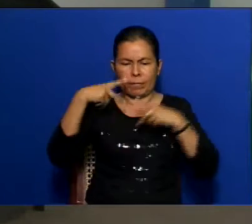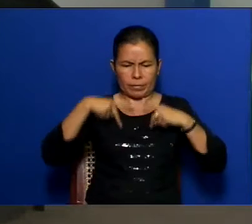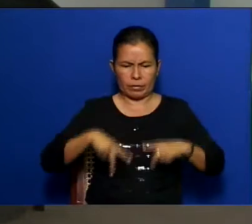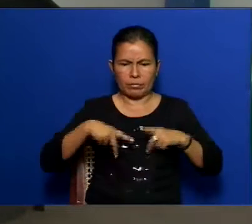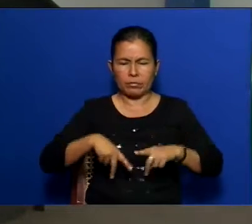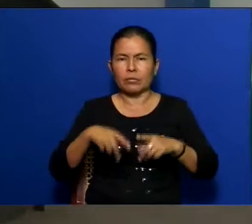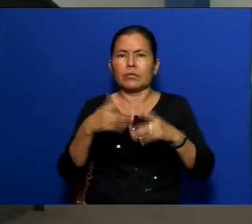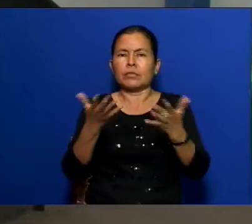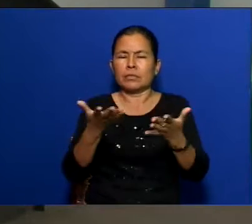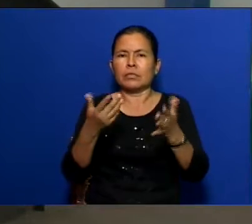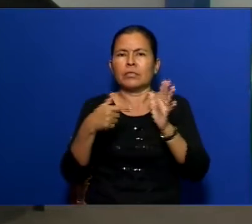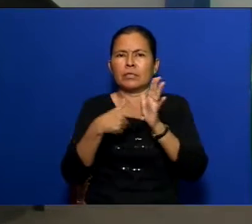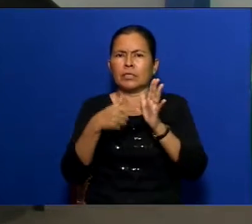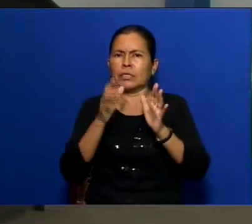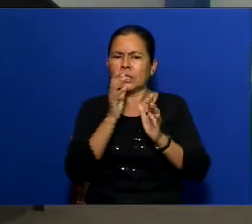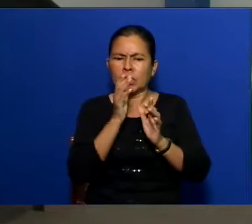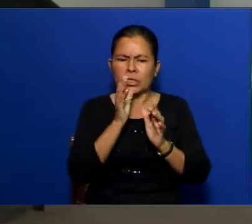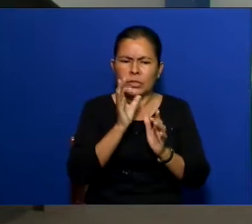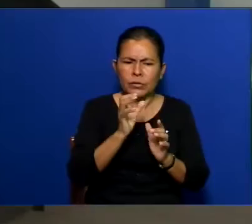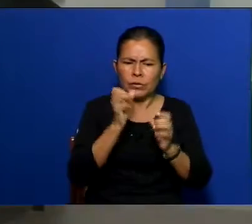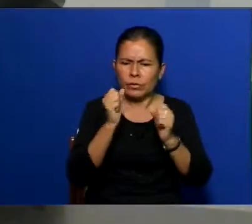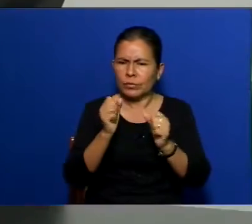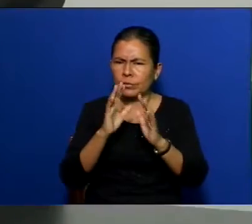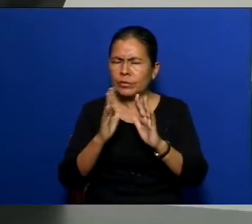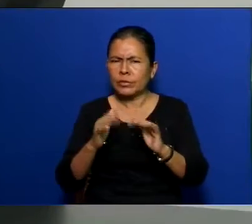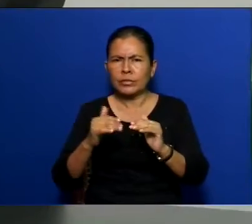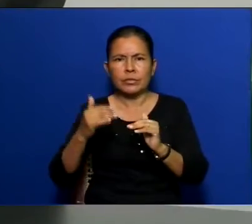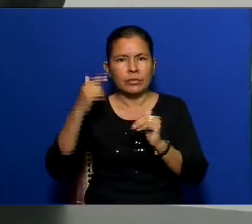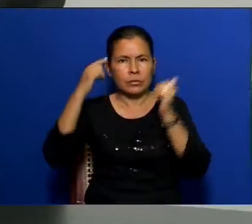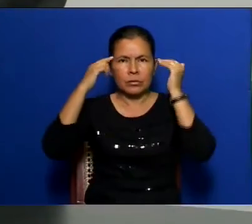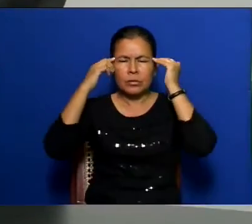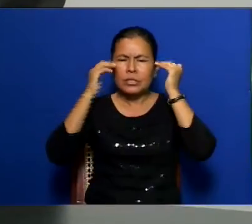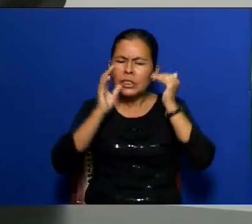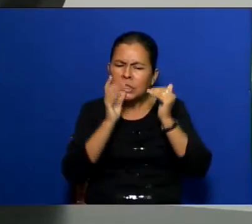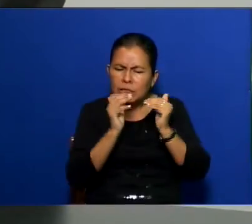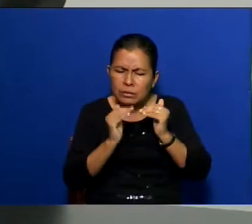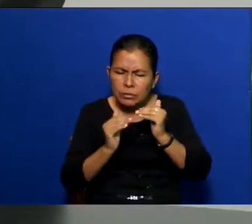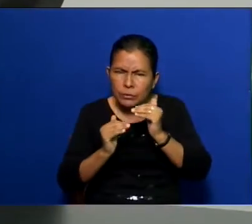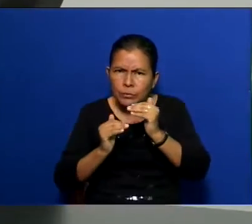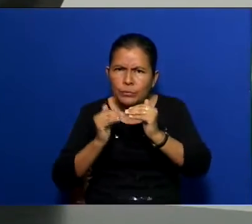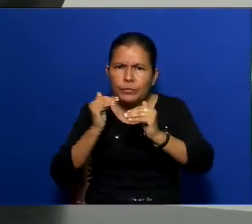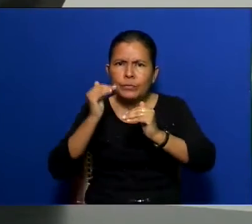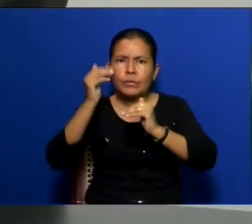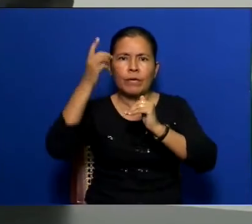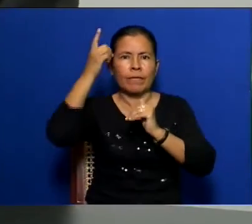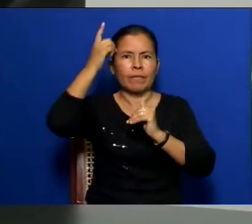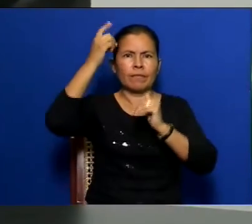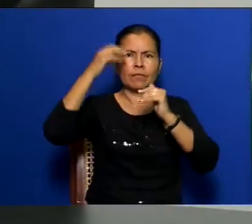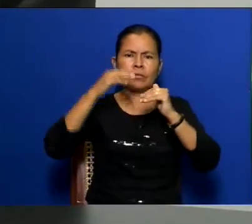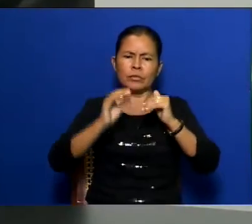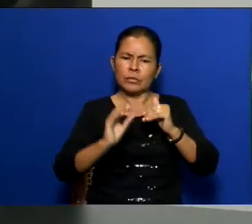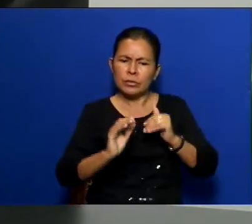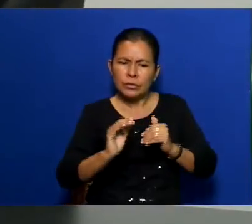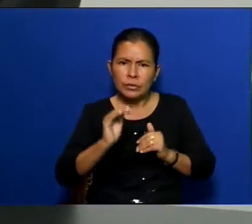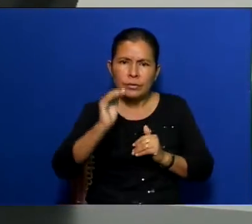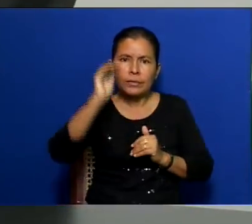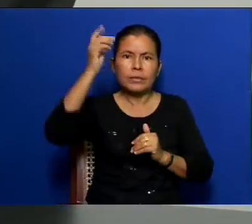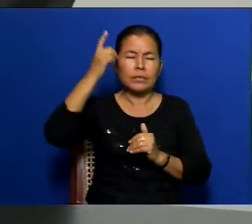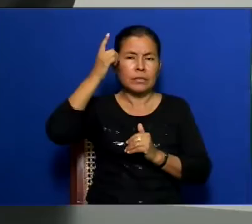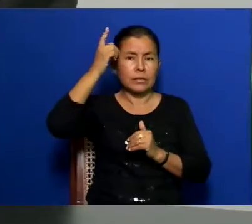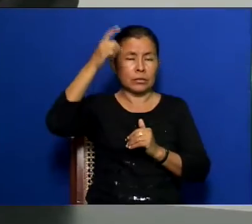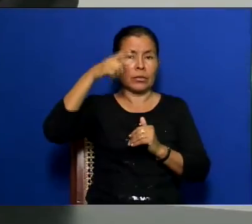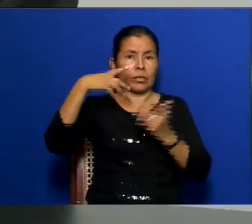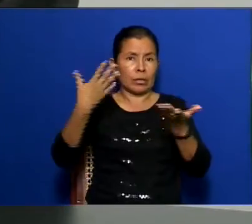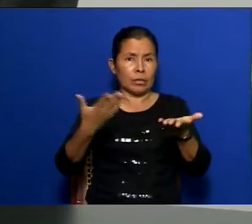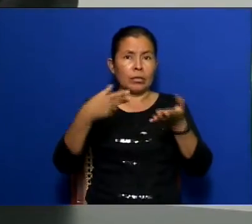personas, de los niños, de las niñas, es un cerebro que está en proceso de formación, que está en proceso de desarrollo, y es una persona